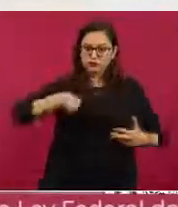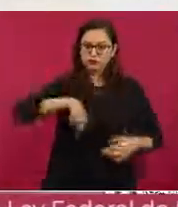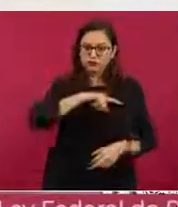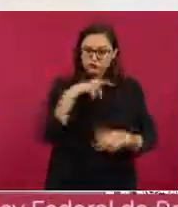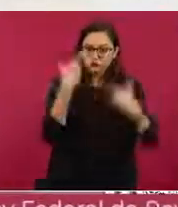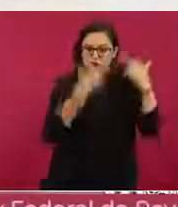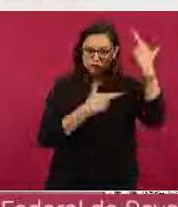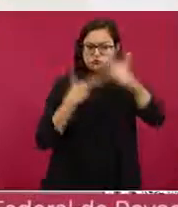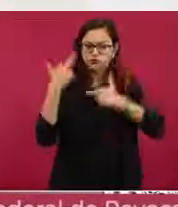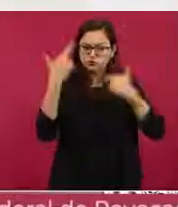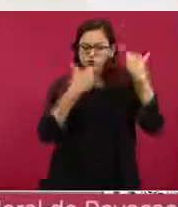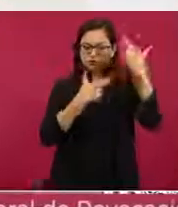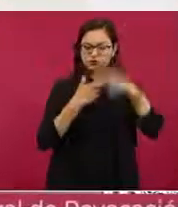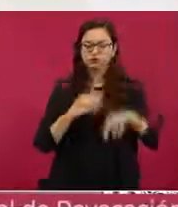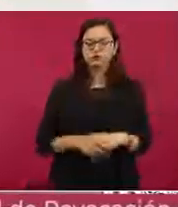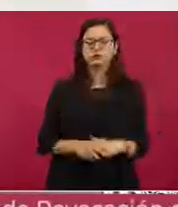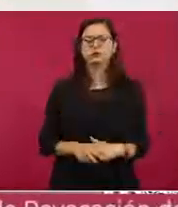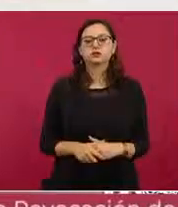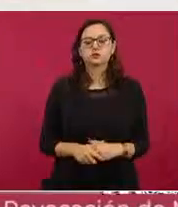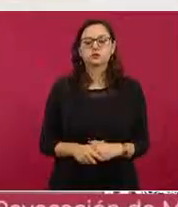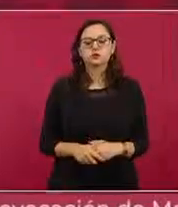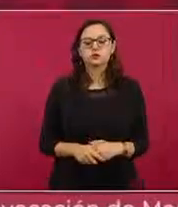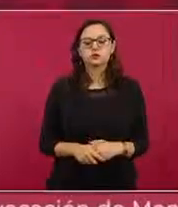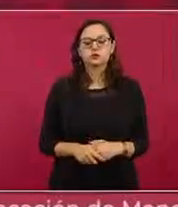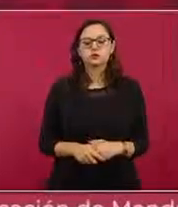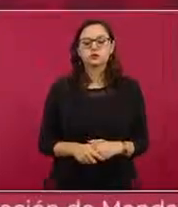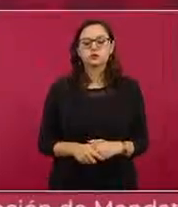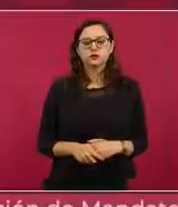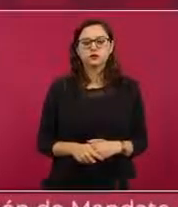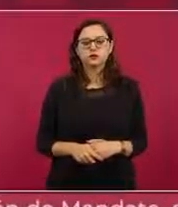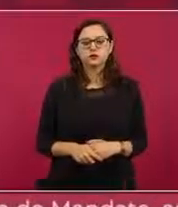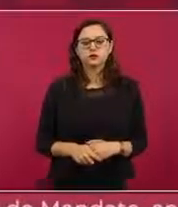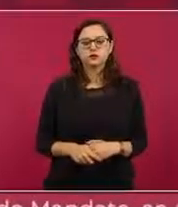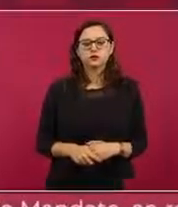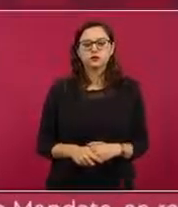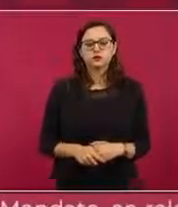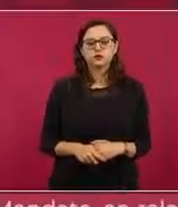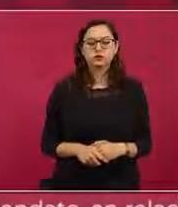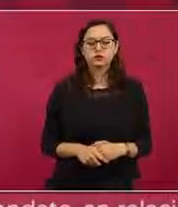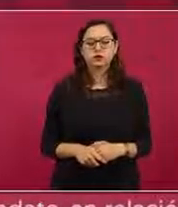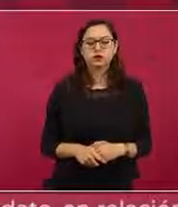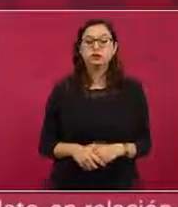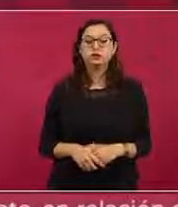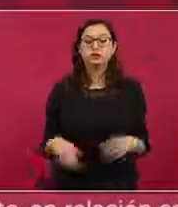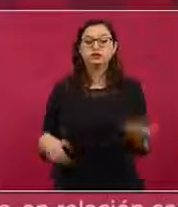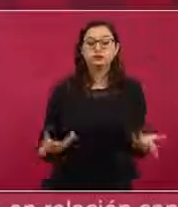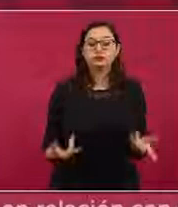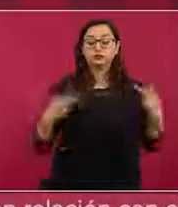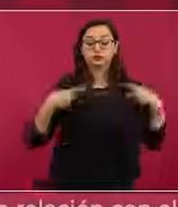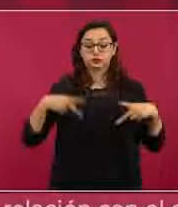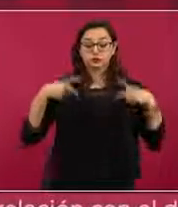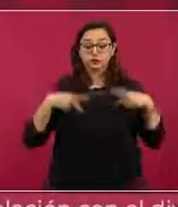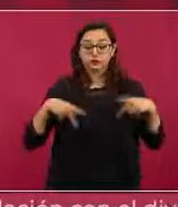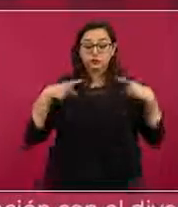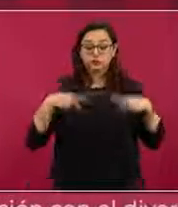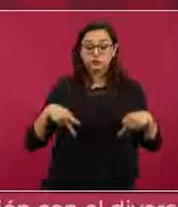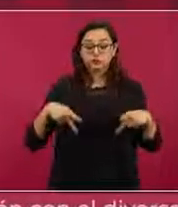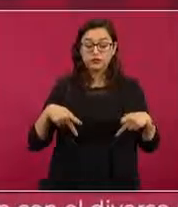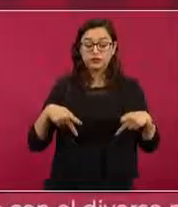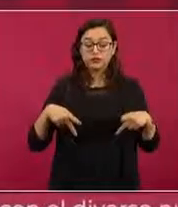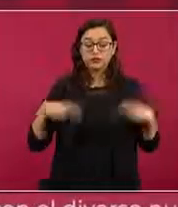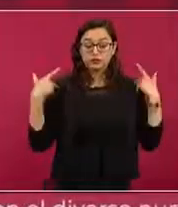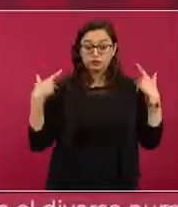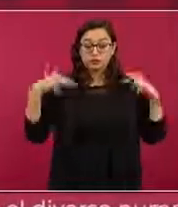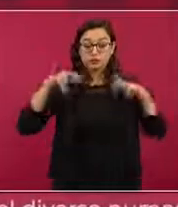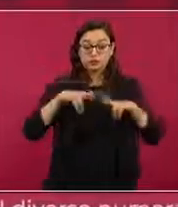En el caso de la reincorporación de quienes fueron despedidos por